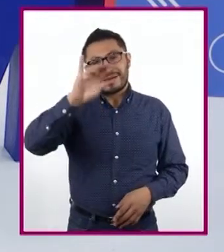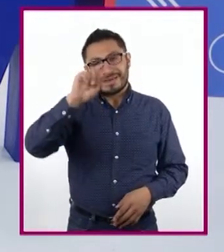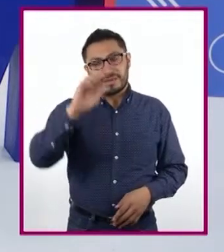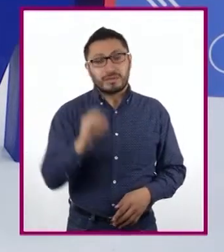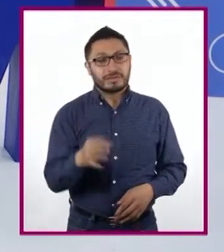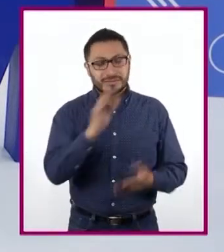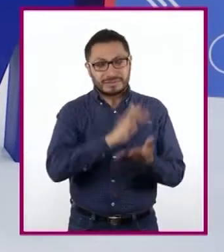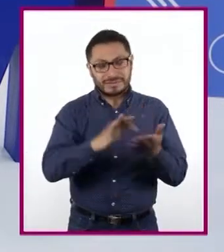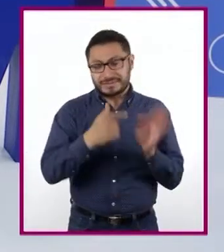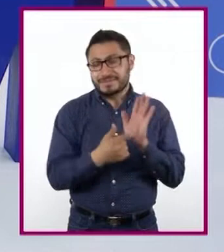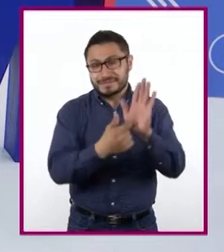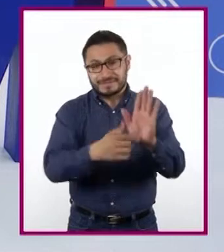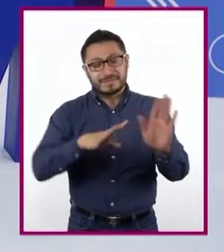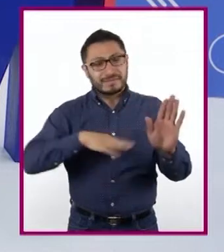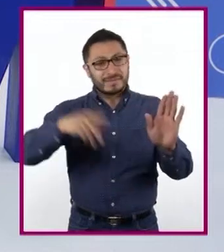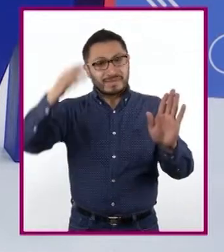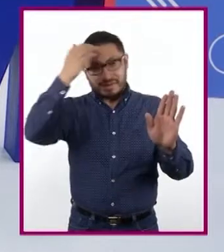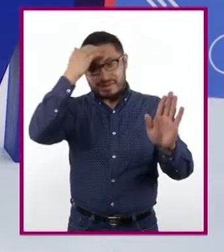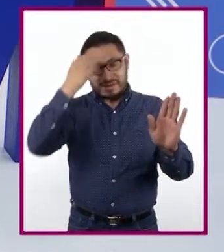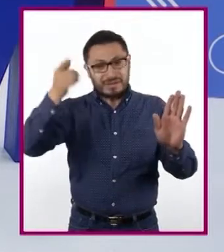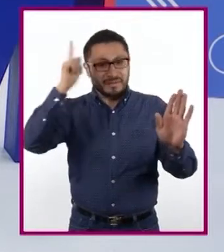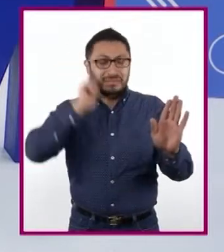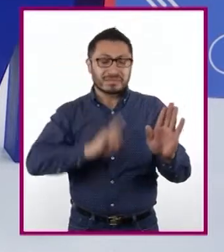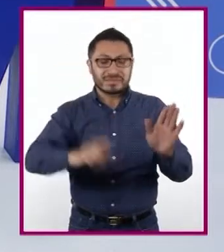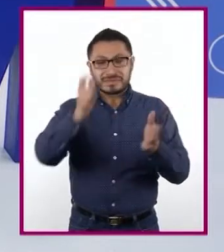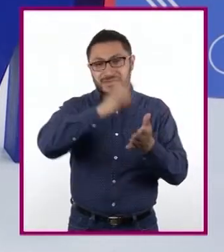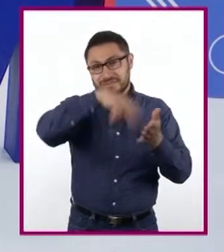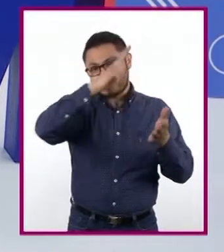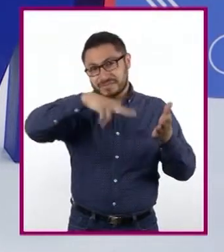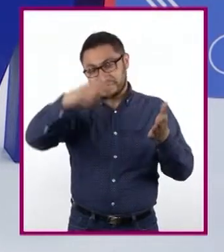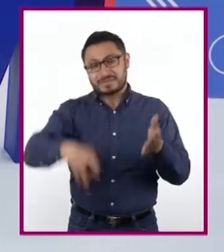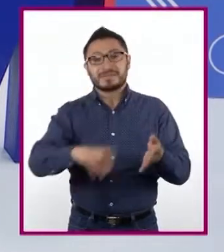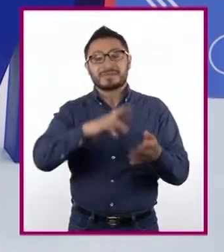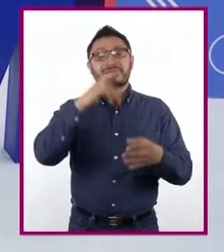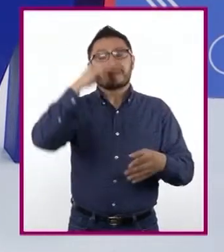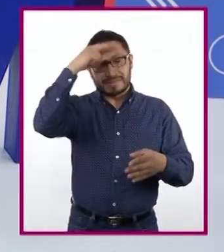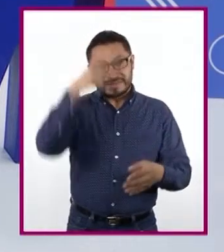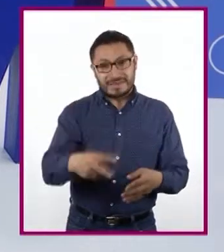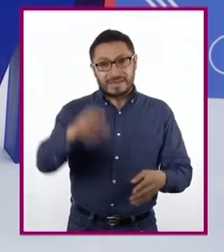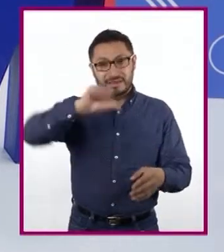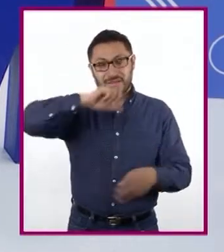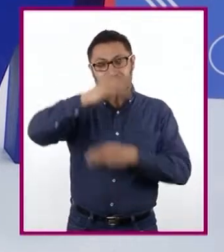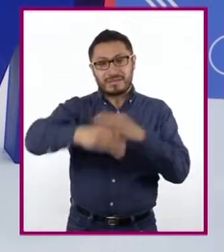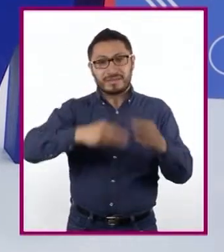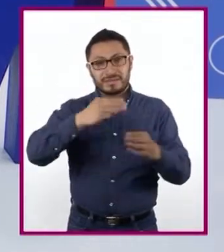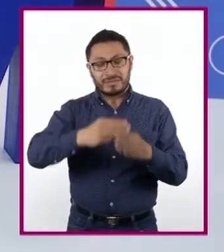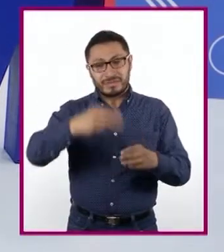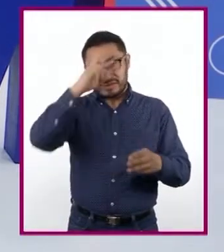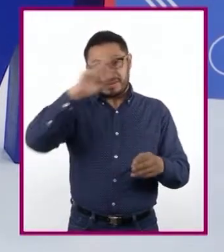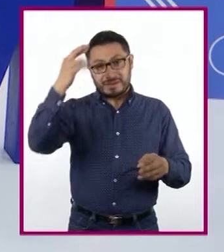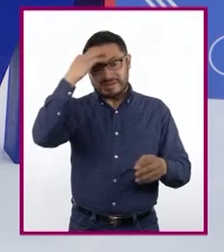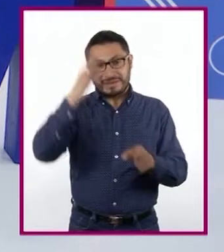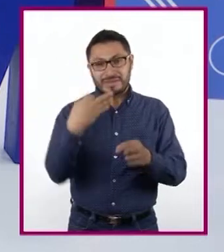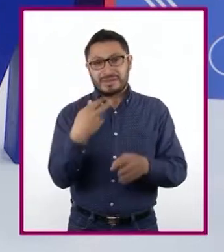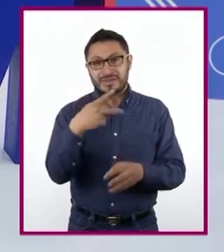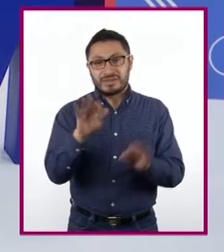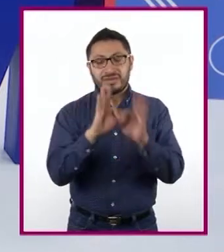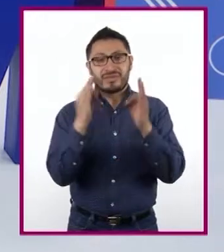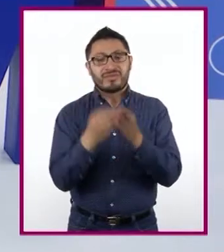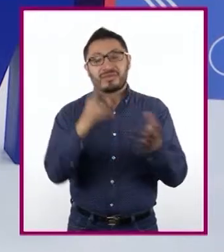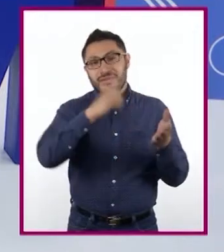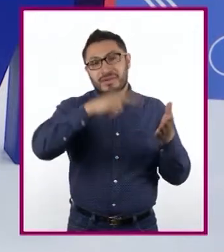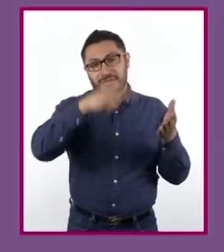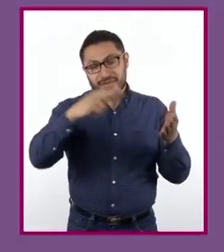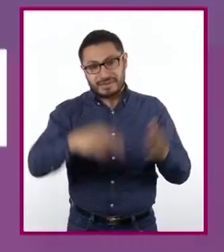una conocida pintora mexicana, la cual hoy en día es reconocida a nivel mundial por su forma de pintar y